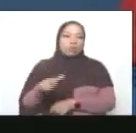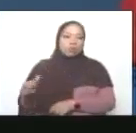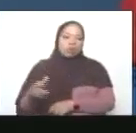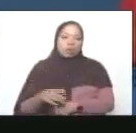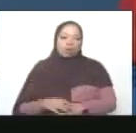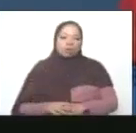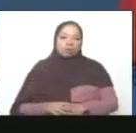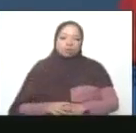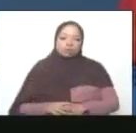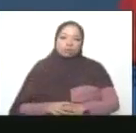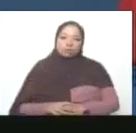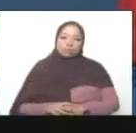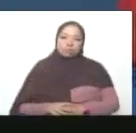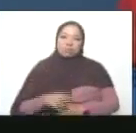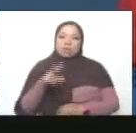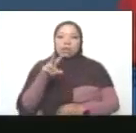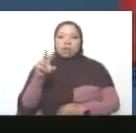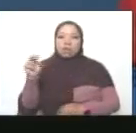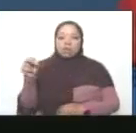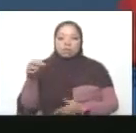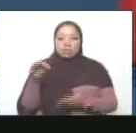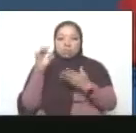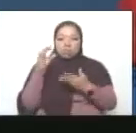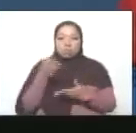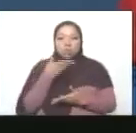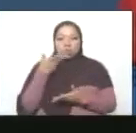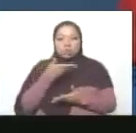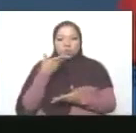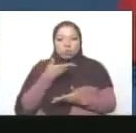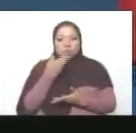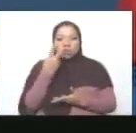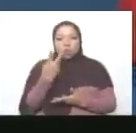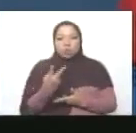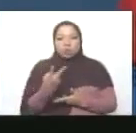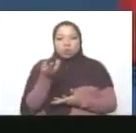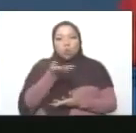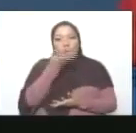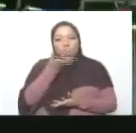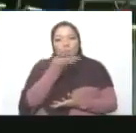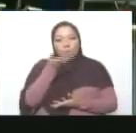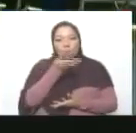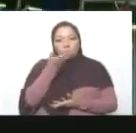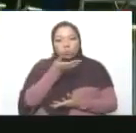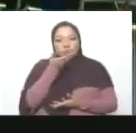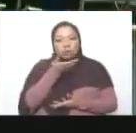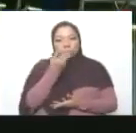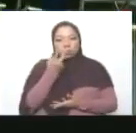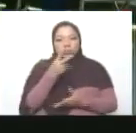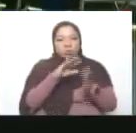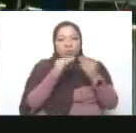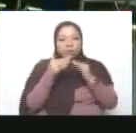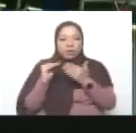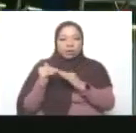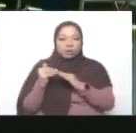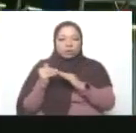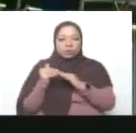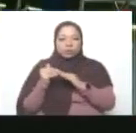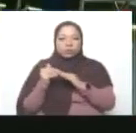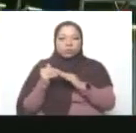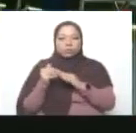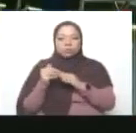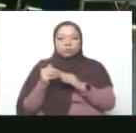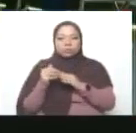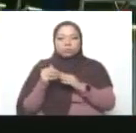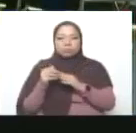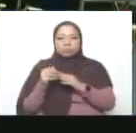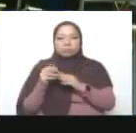aquí, 20 cafecitos militantes y 2 sancochos. Tú eres jefe de VCH. Sí. ¿Cómo van los cafecitos? El